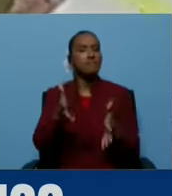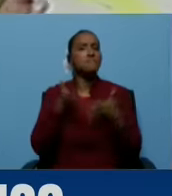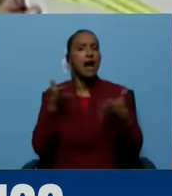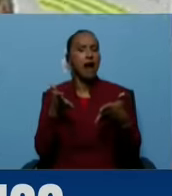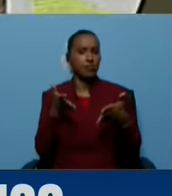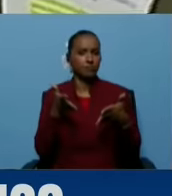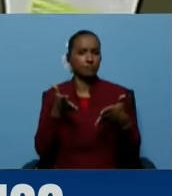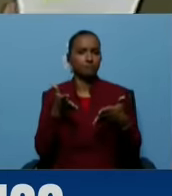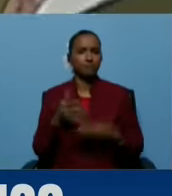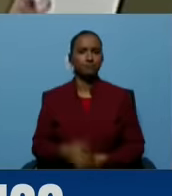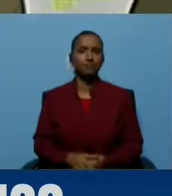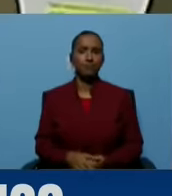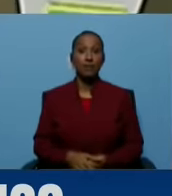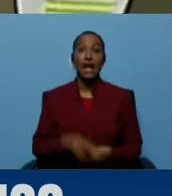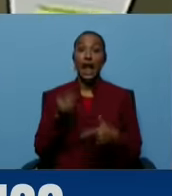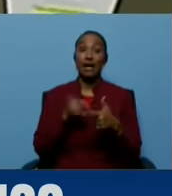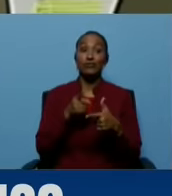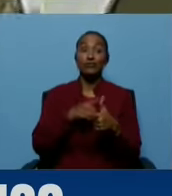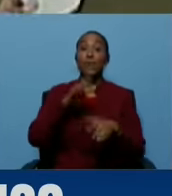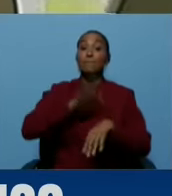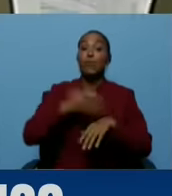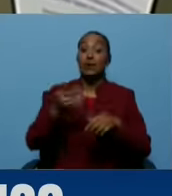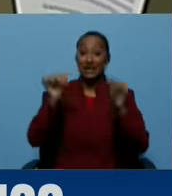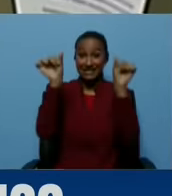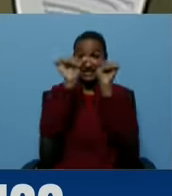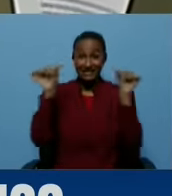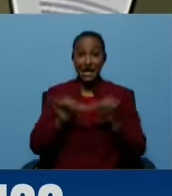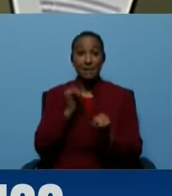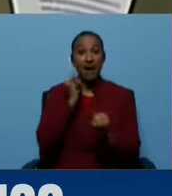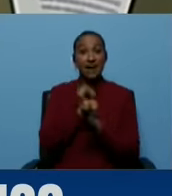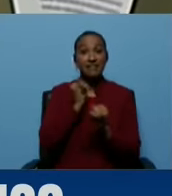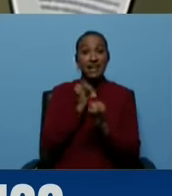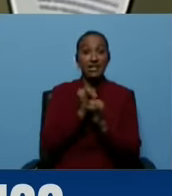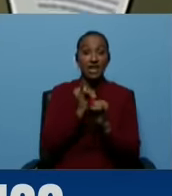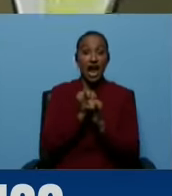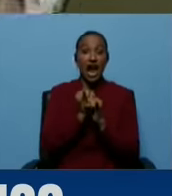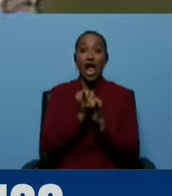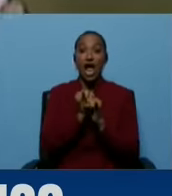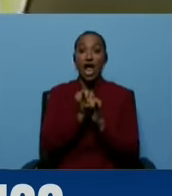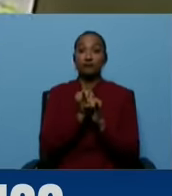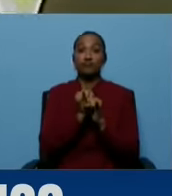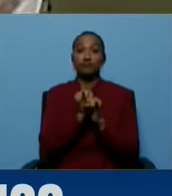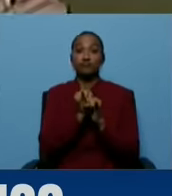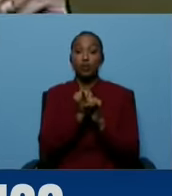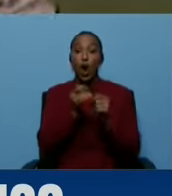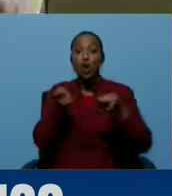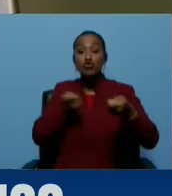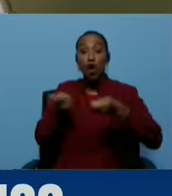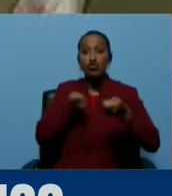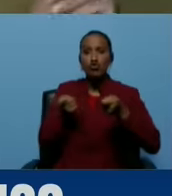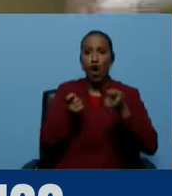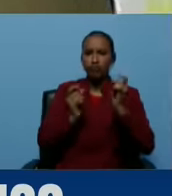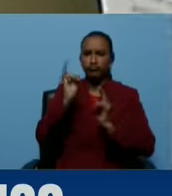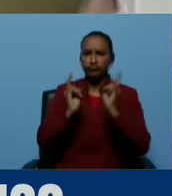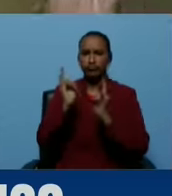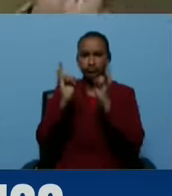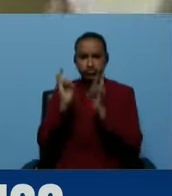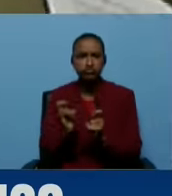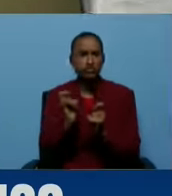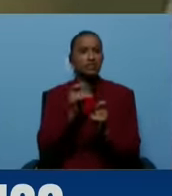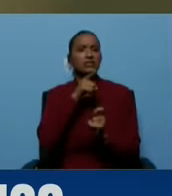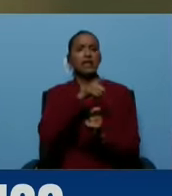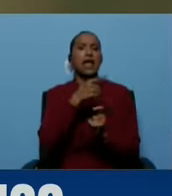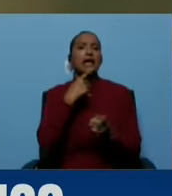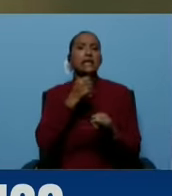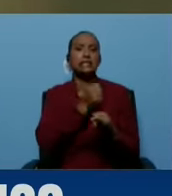A pesar de que aún está bajo ataque, porque los nodos de transmisión de Chacao, de Chacaíto y El